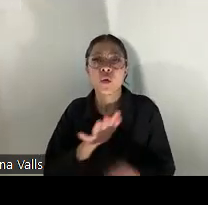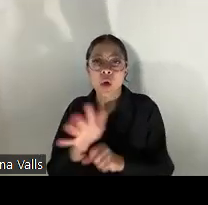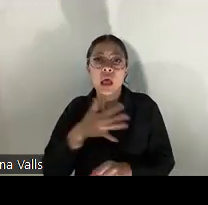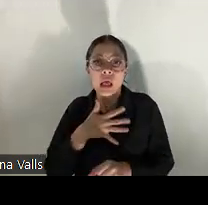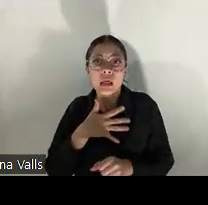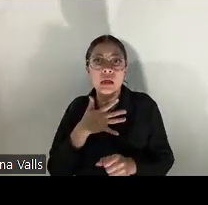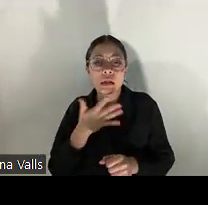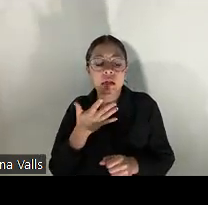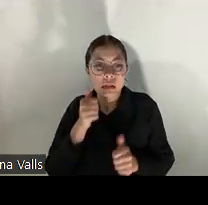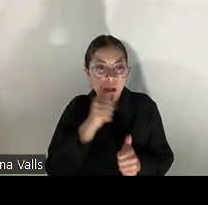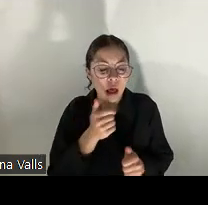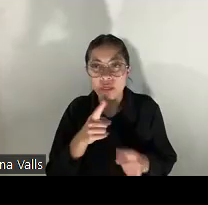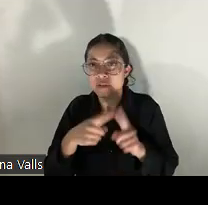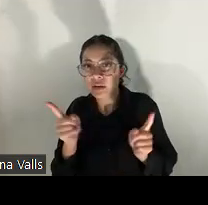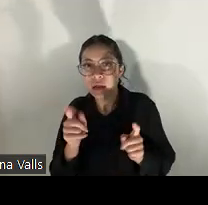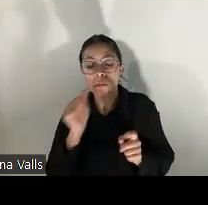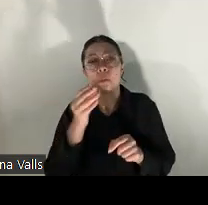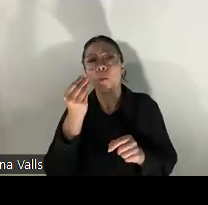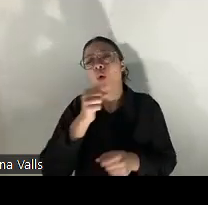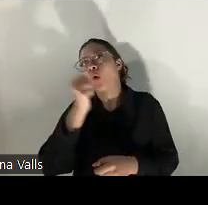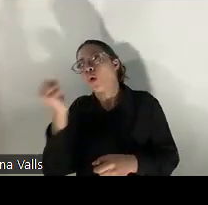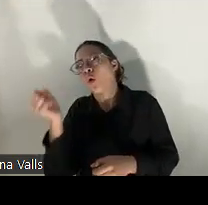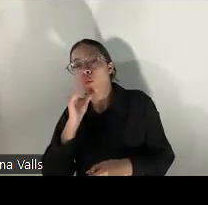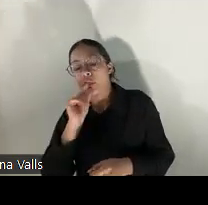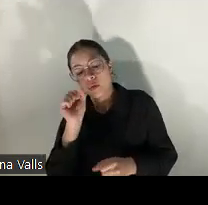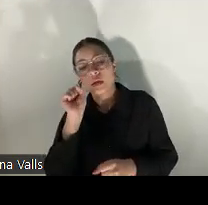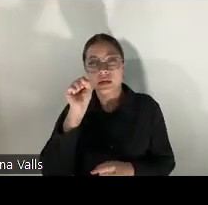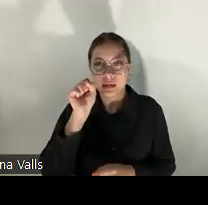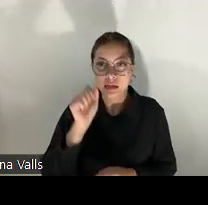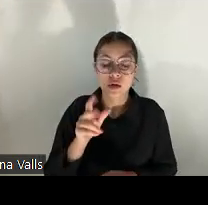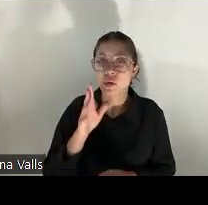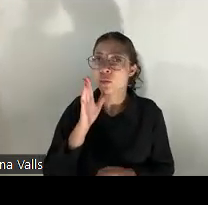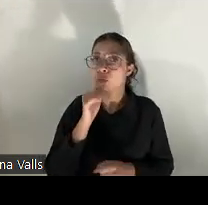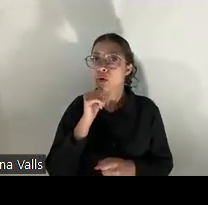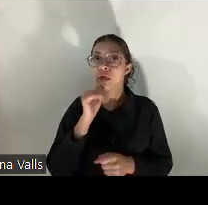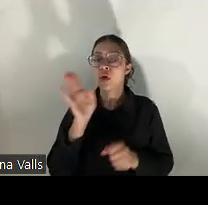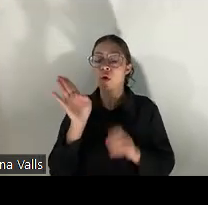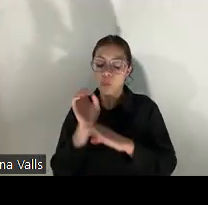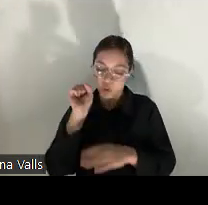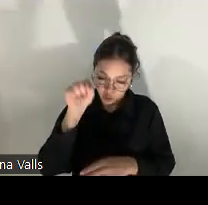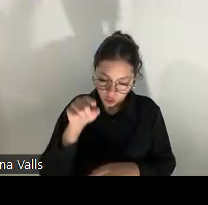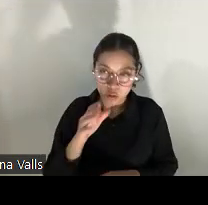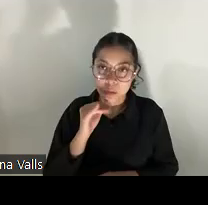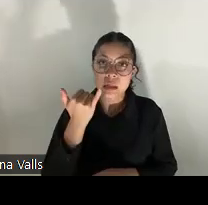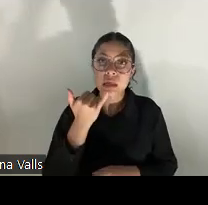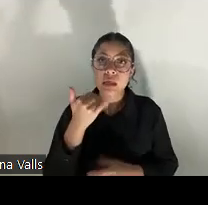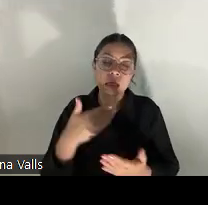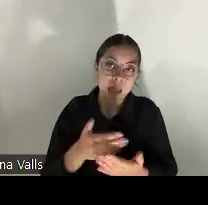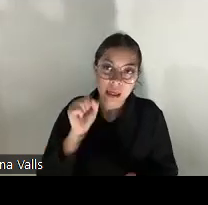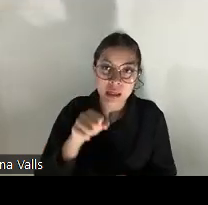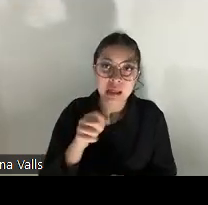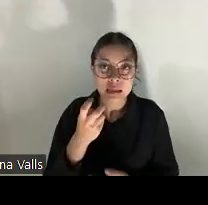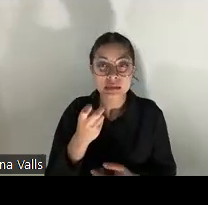la cabeza demasiado retrasada, que no la alineara, no lograra pasar para adelante y que no cayera,